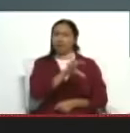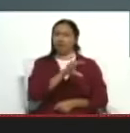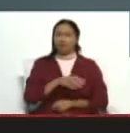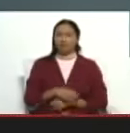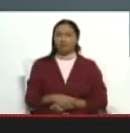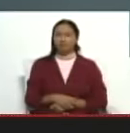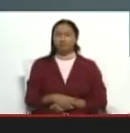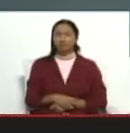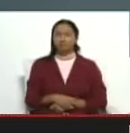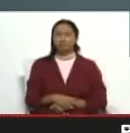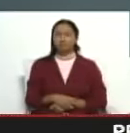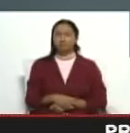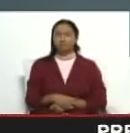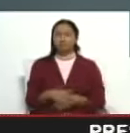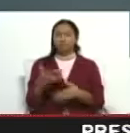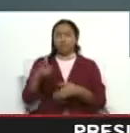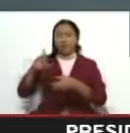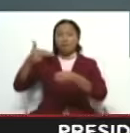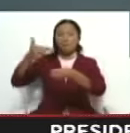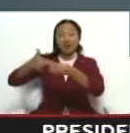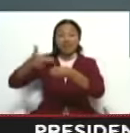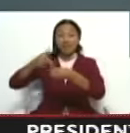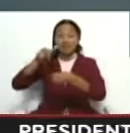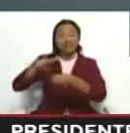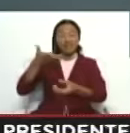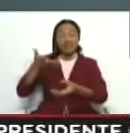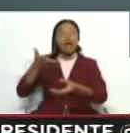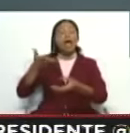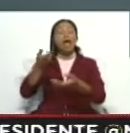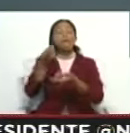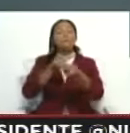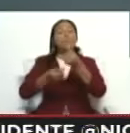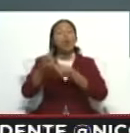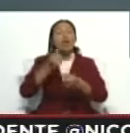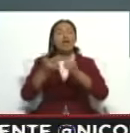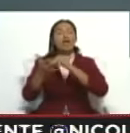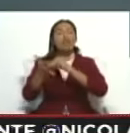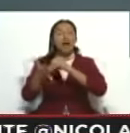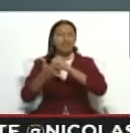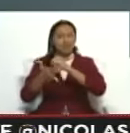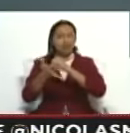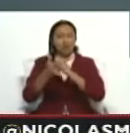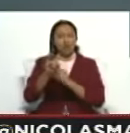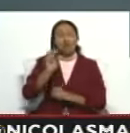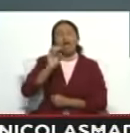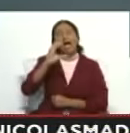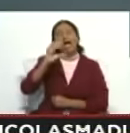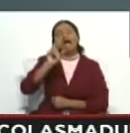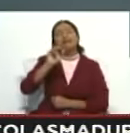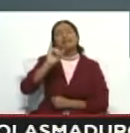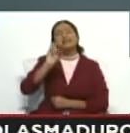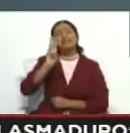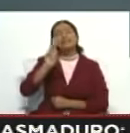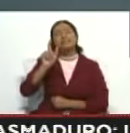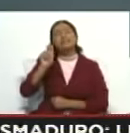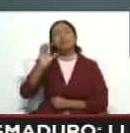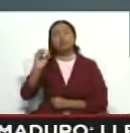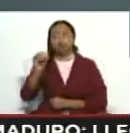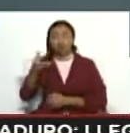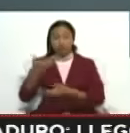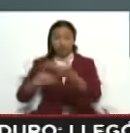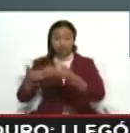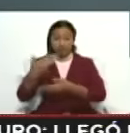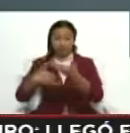para desde PDVSA Cripto ejecutar un plan que nos iba a tener en